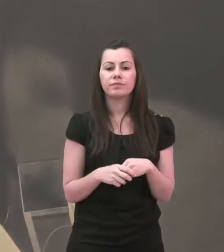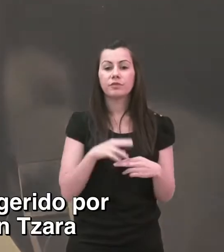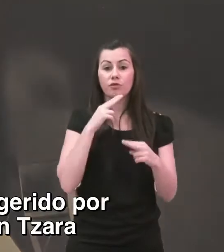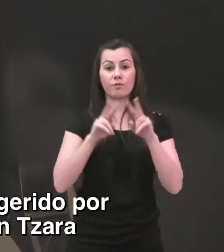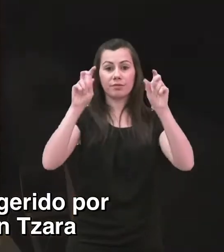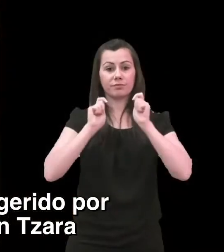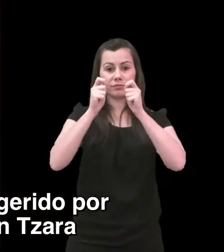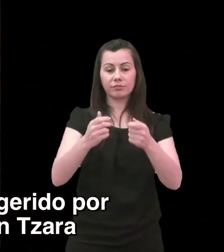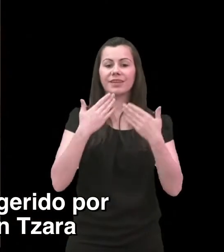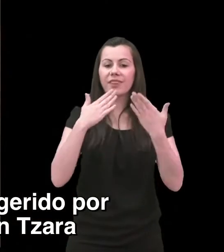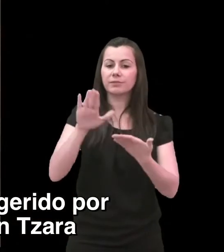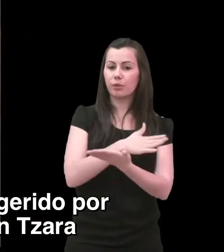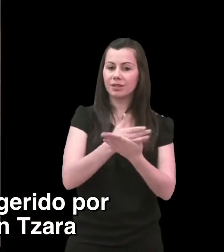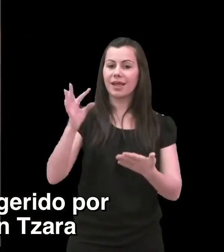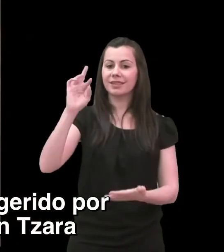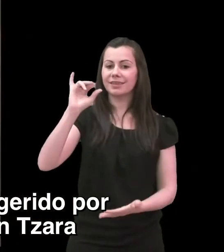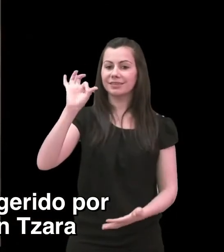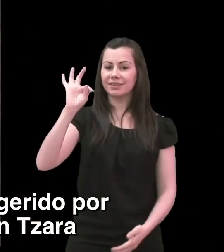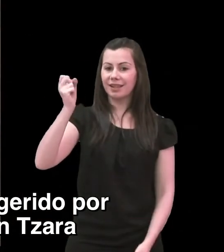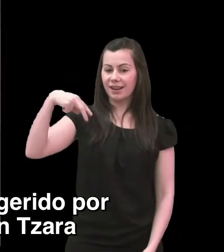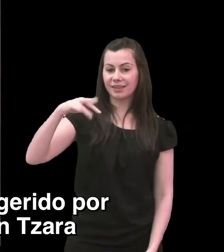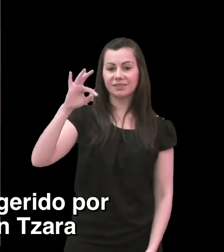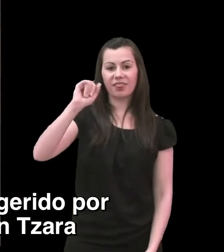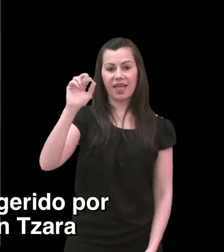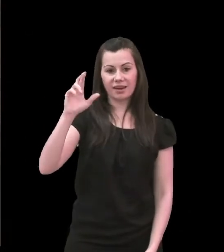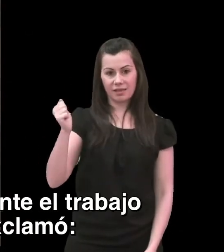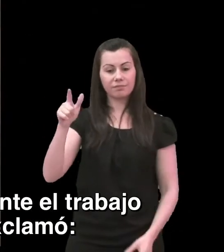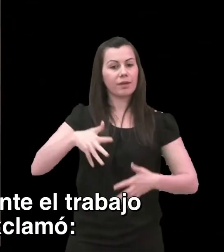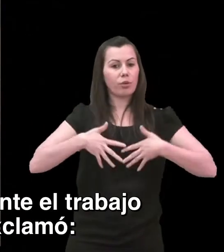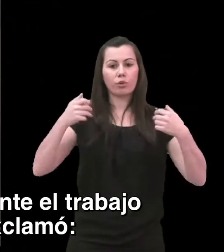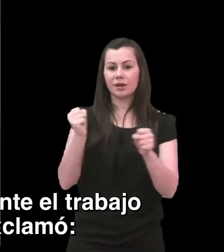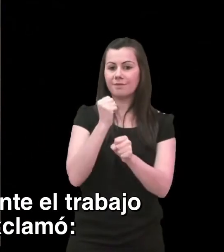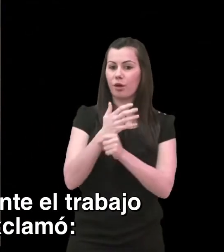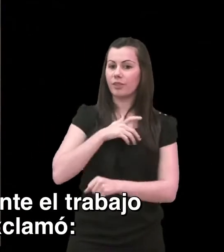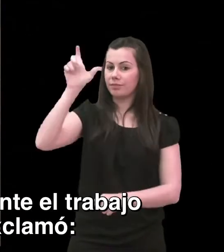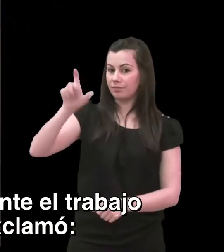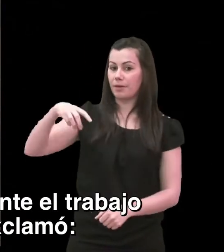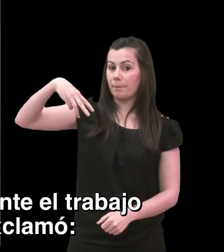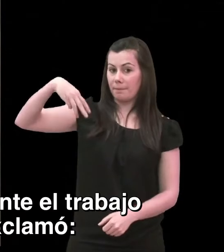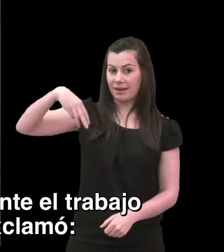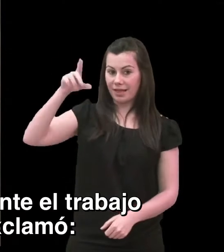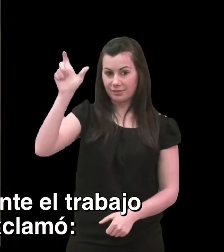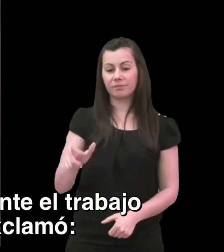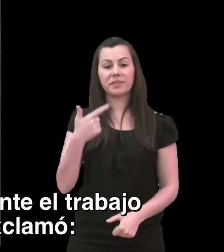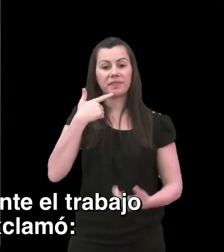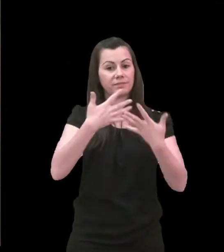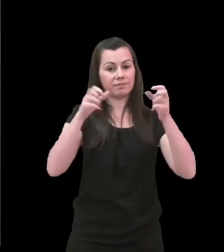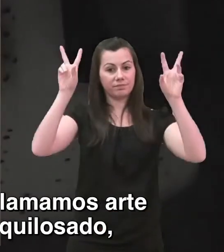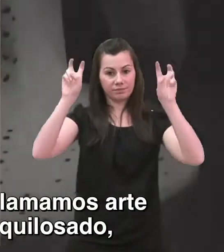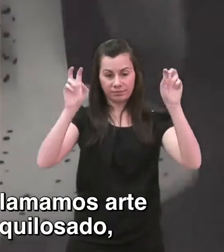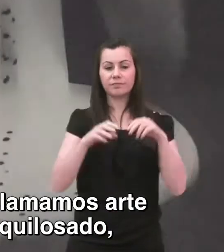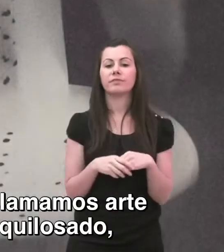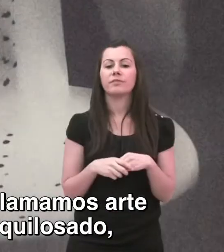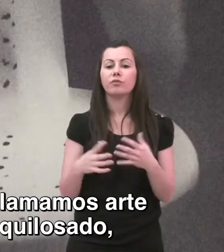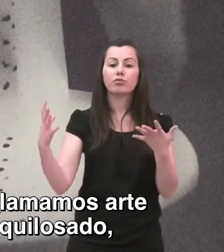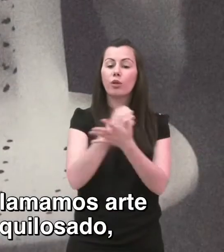iluminado. El término fue sugerido por el poeta Tristán Tzara, quien, emocionado ante el trabajo de Man Ray, exclamó: